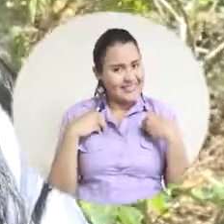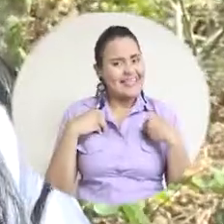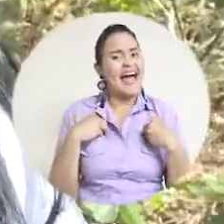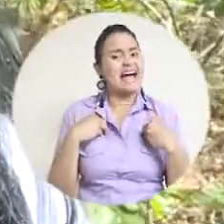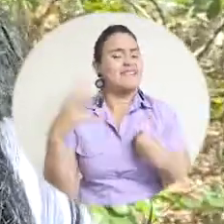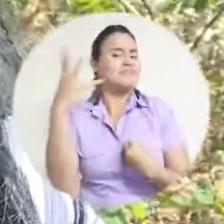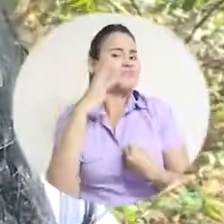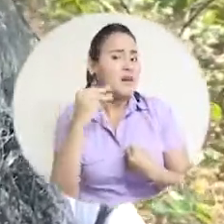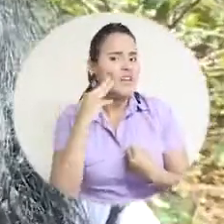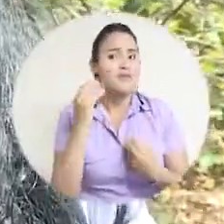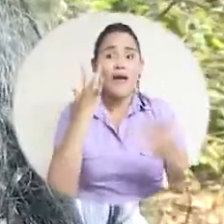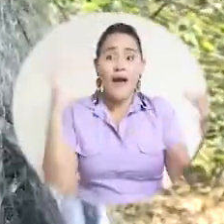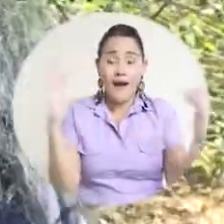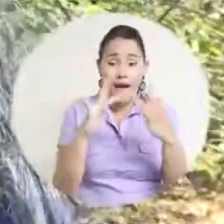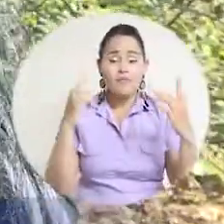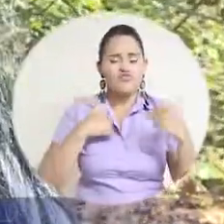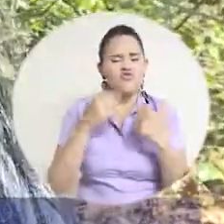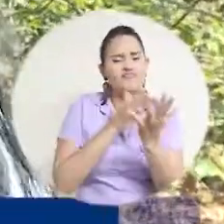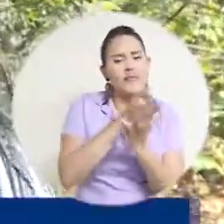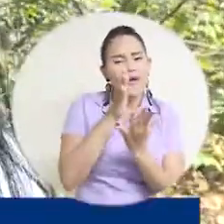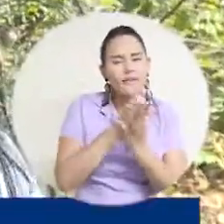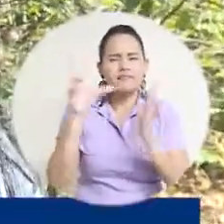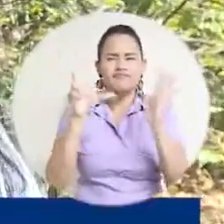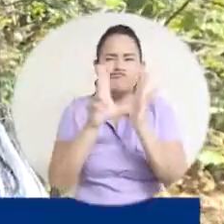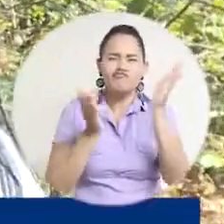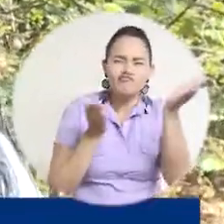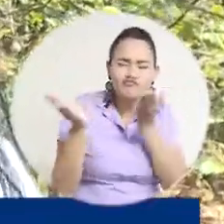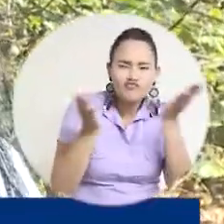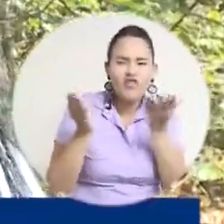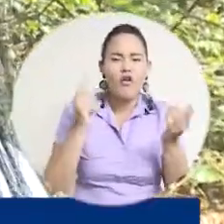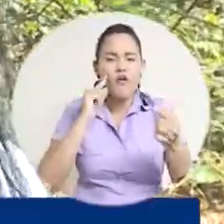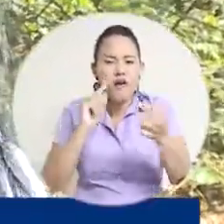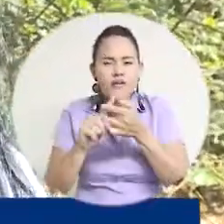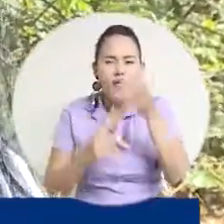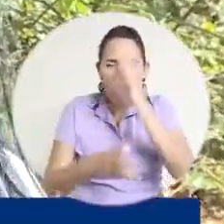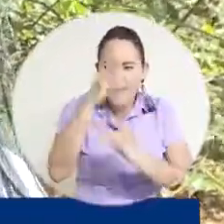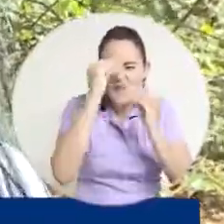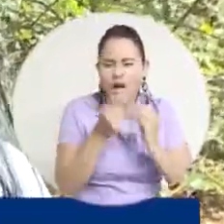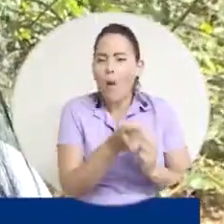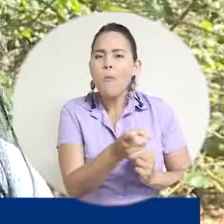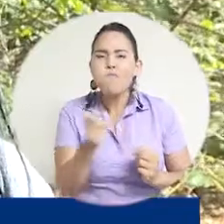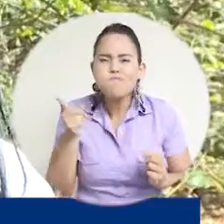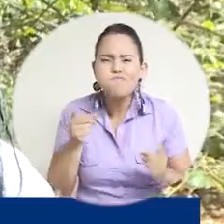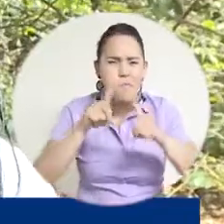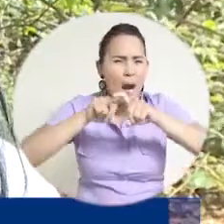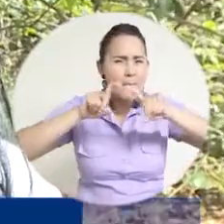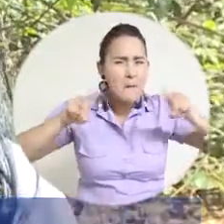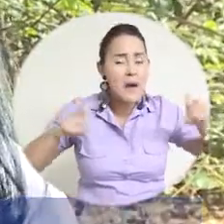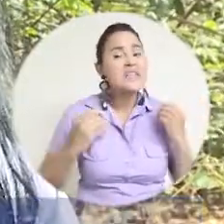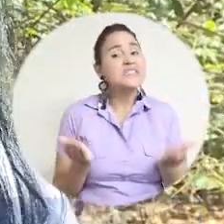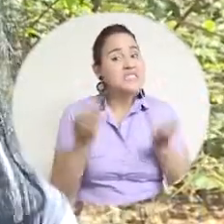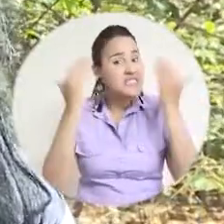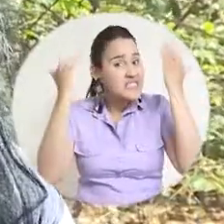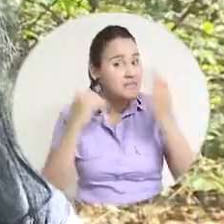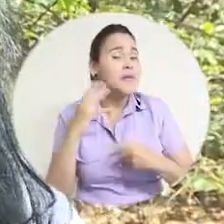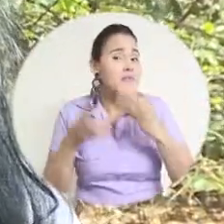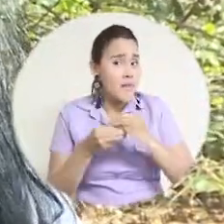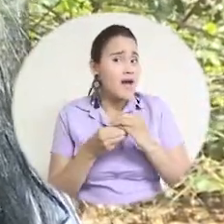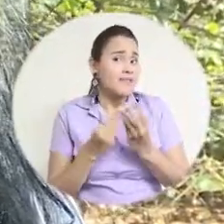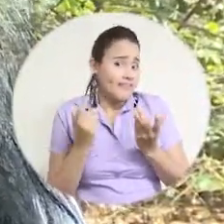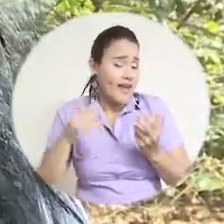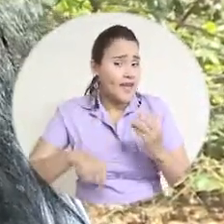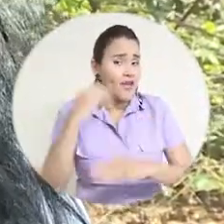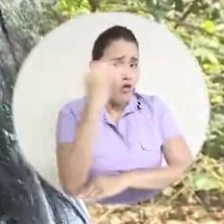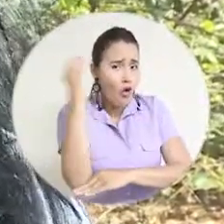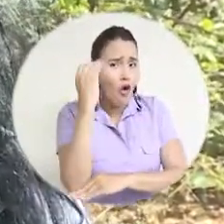seco nos ha servido de gran experiencia para nuestra carrera de Administración Hotelera y Turística, para conocer las distintas especies que hay, que existen, los